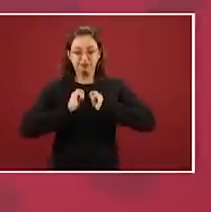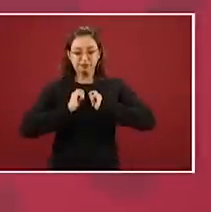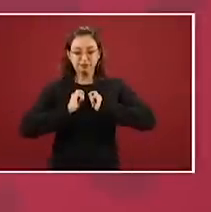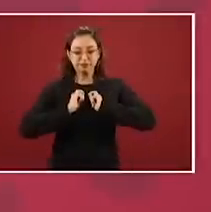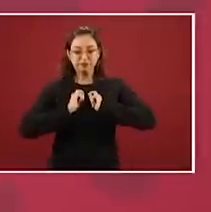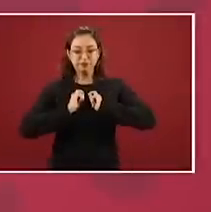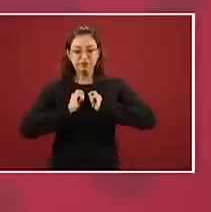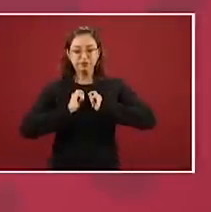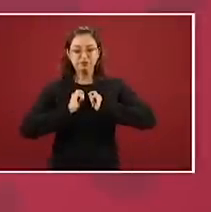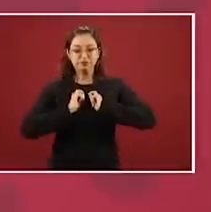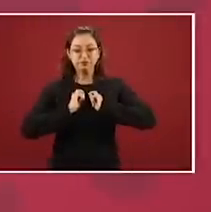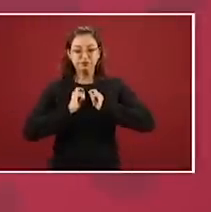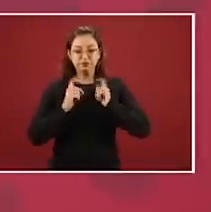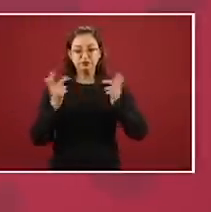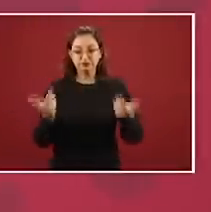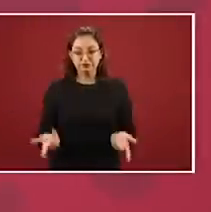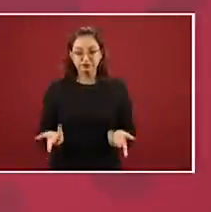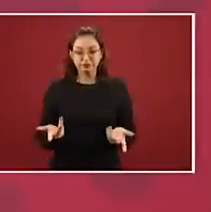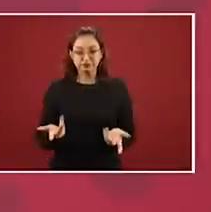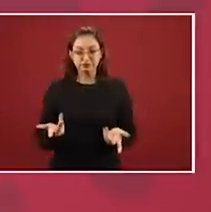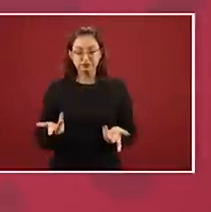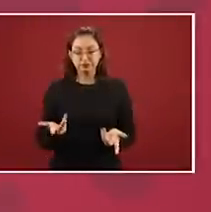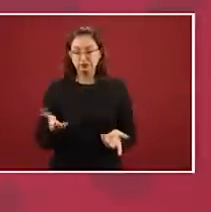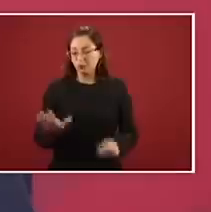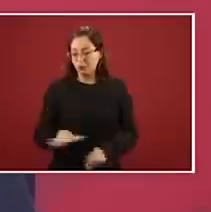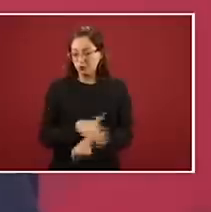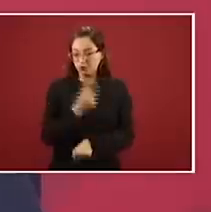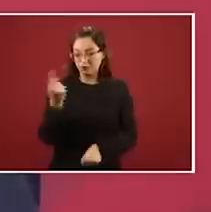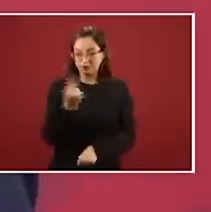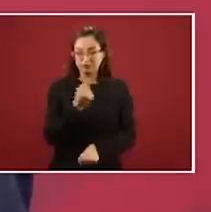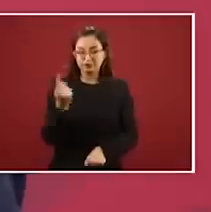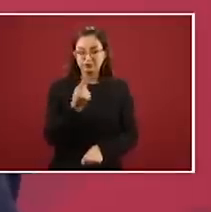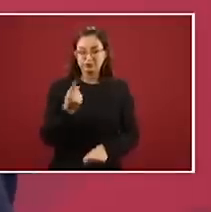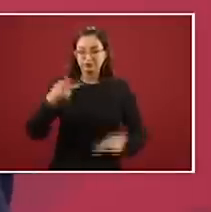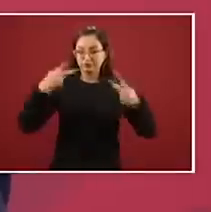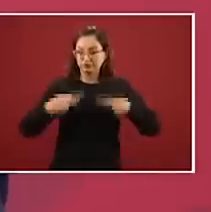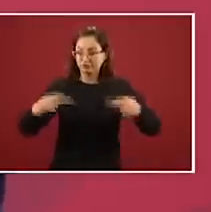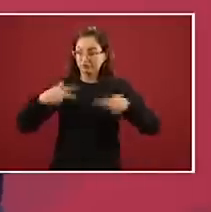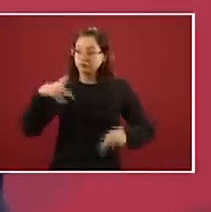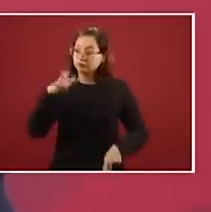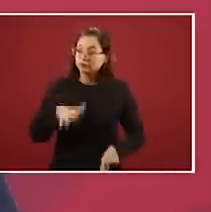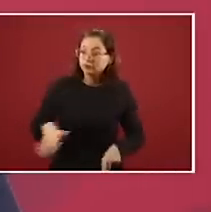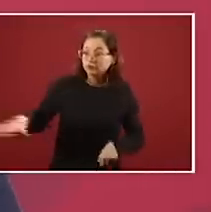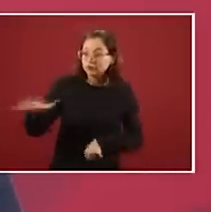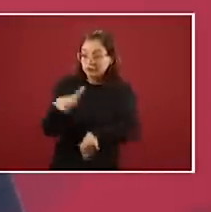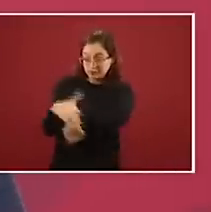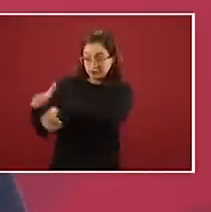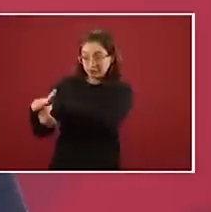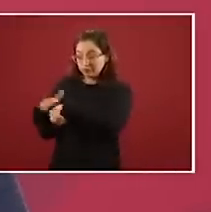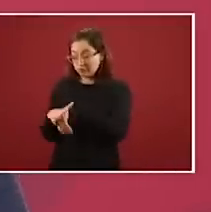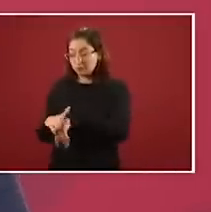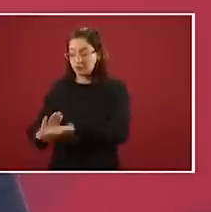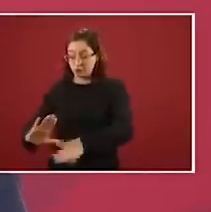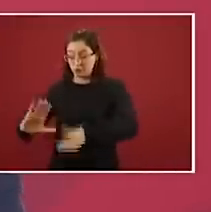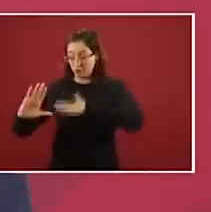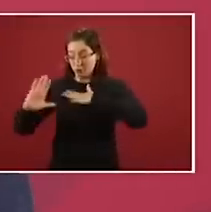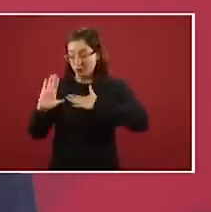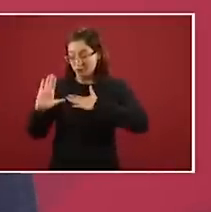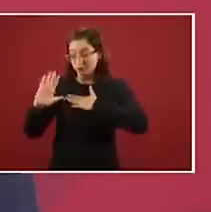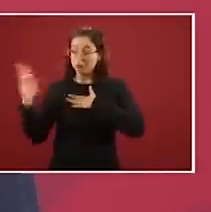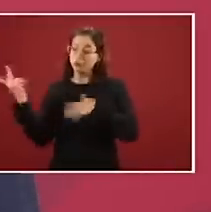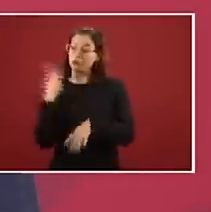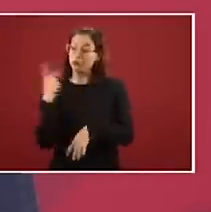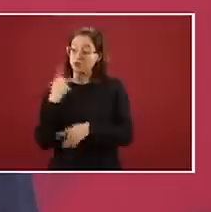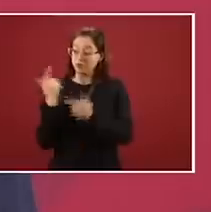que le planteamos a la gente que iba a cambiar la